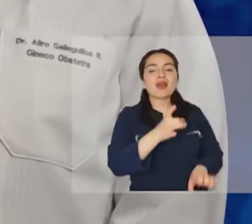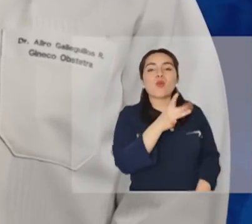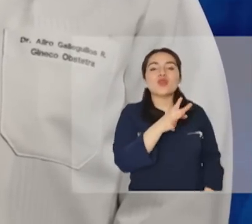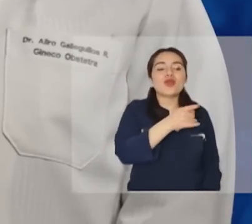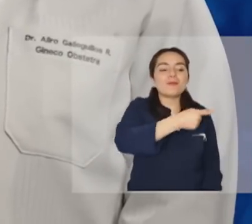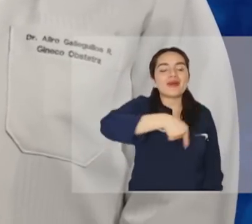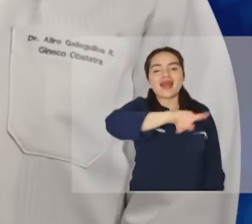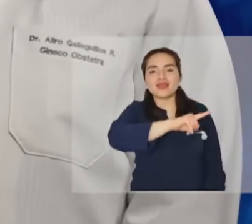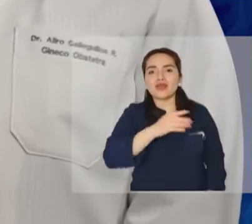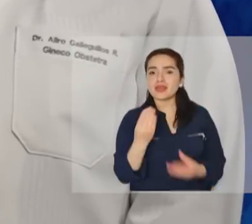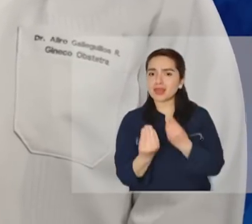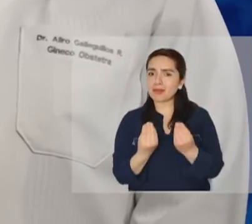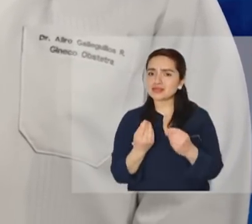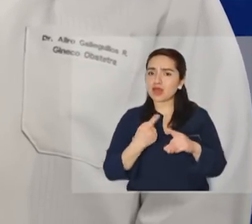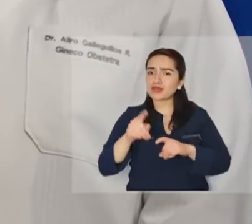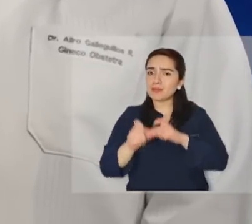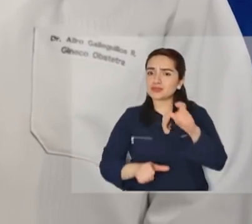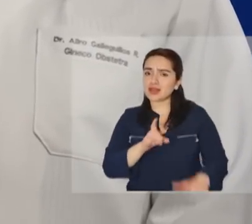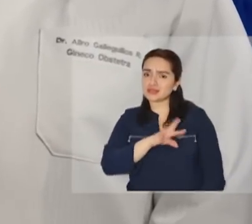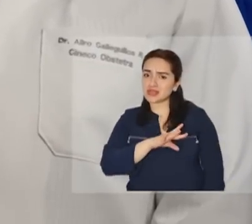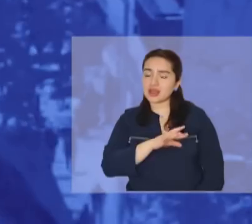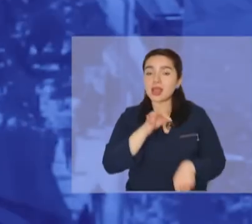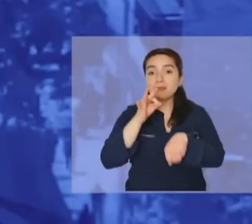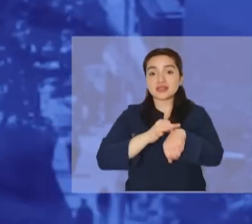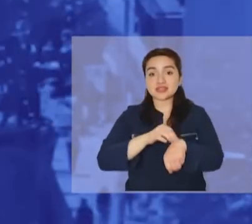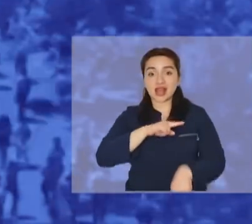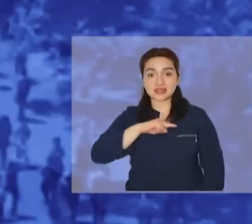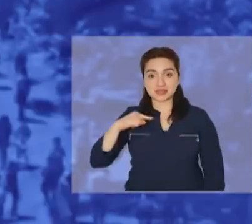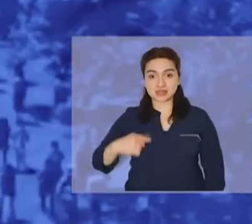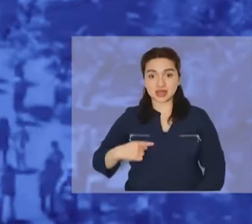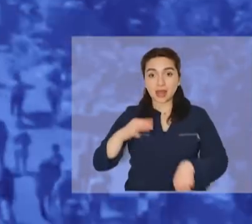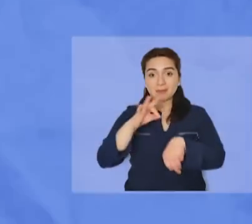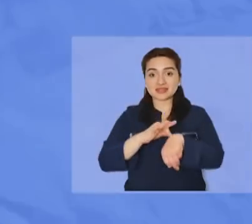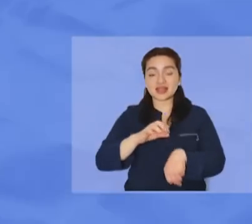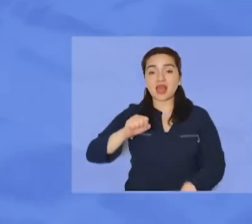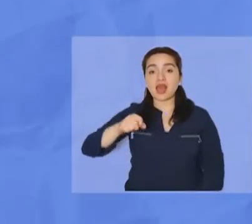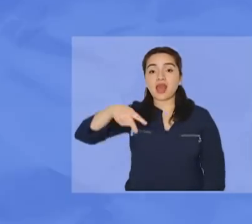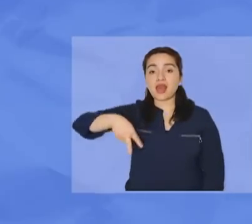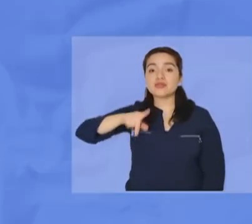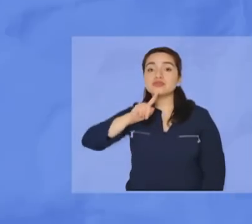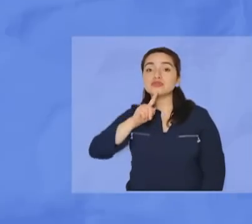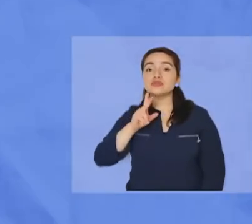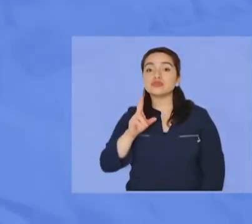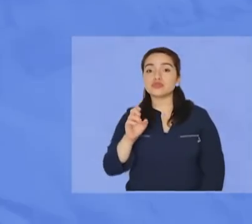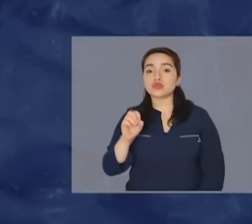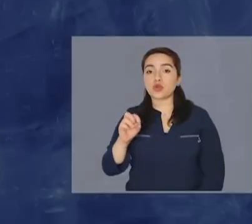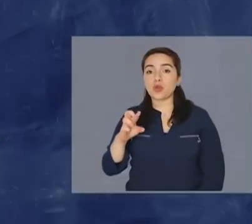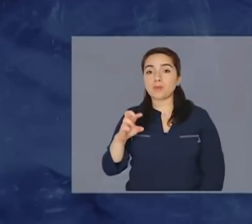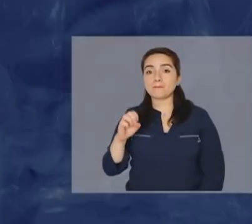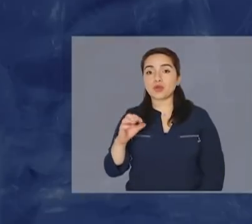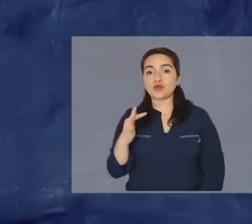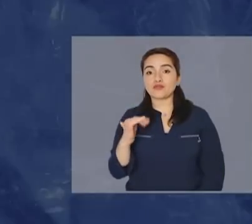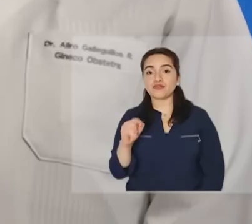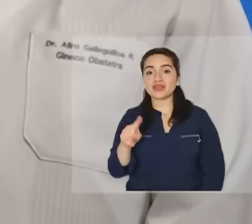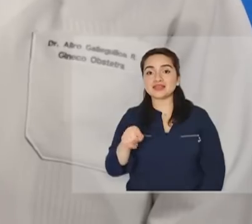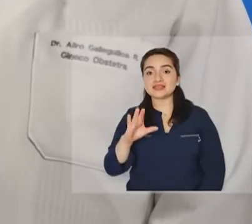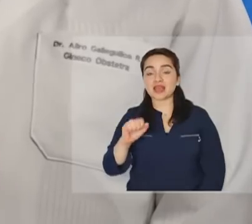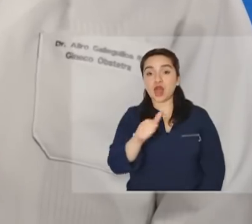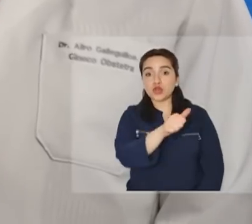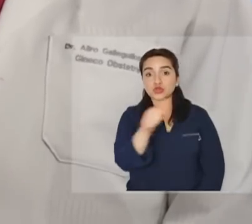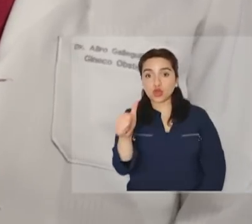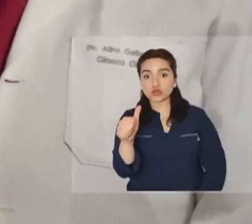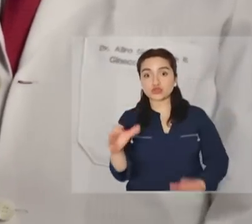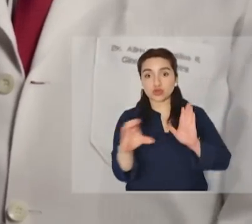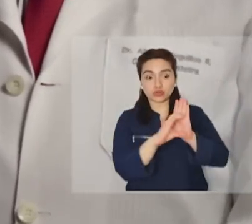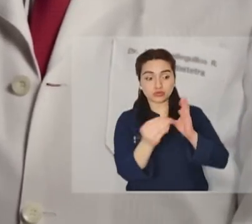artículo 44 les propone un sistema de salud único a ellos. ¿Qué pasa con el resto de los chilenos, con la medicina china, la medicina antroposófica? Si no es